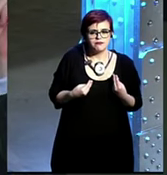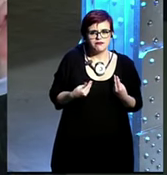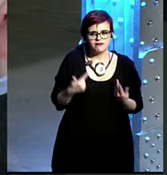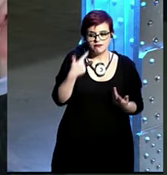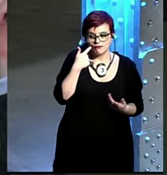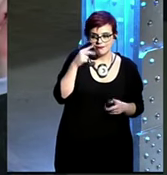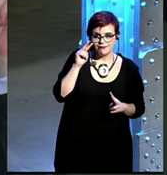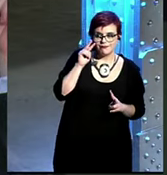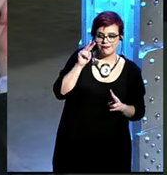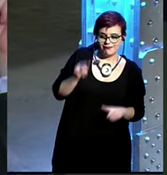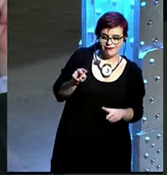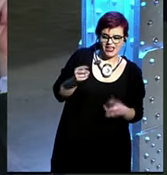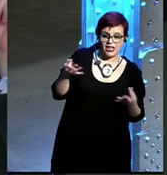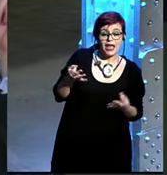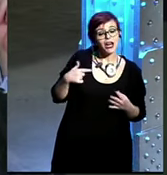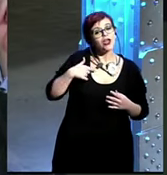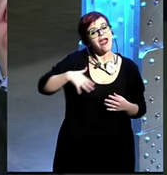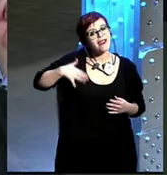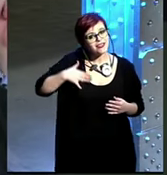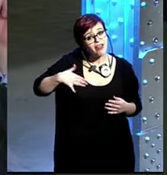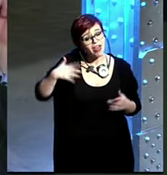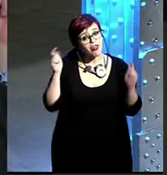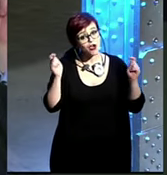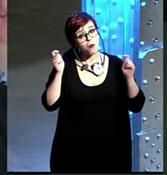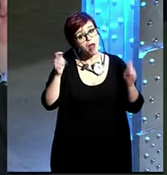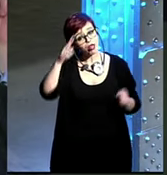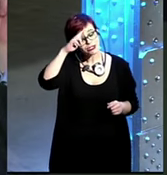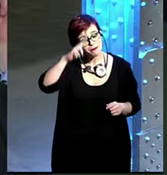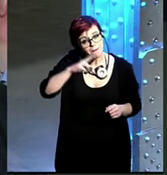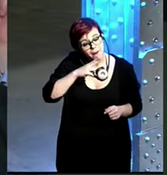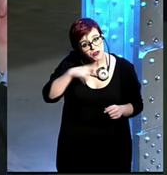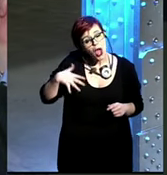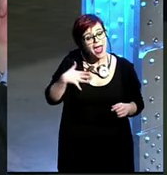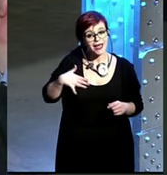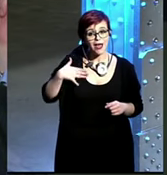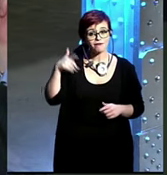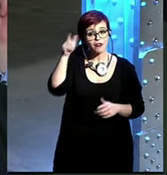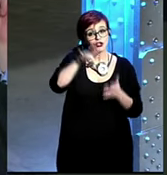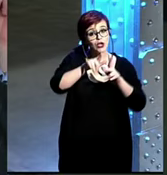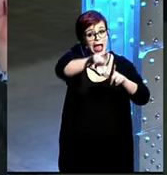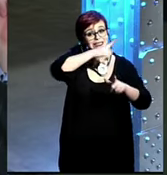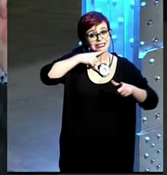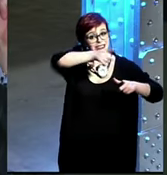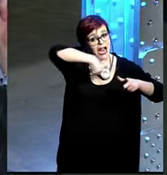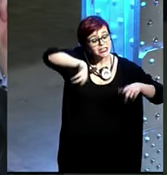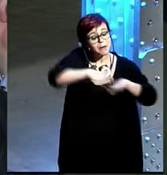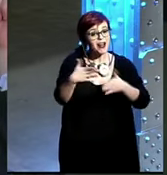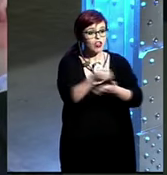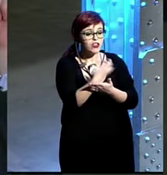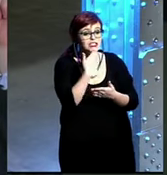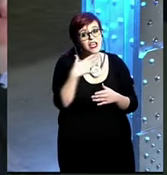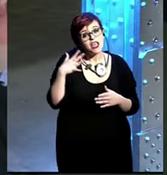sorprendió, y George dijo, estoy encantado de que sea el cumpleaños de papá, estoy encantado de que haya tarta para todos, y papá, si